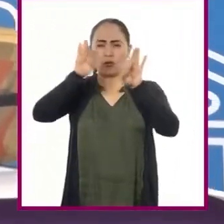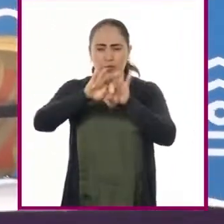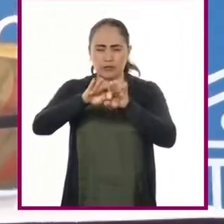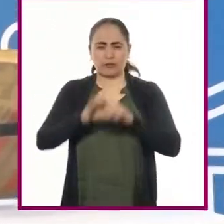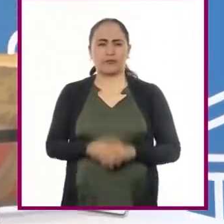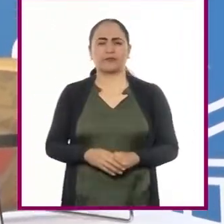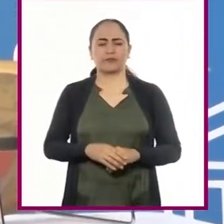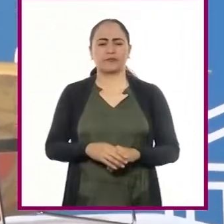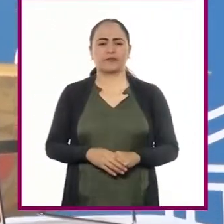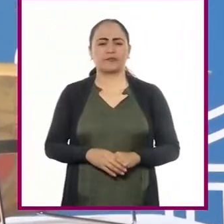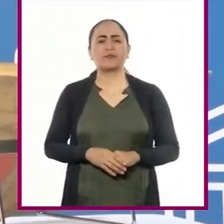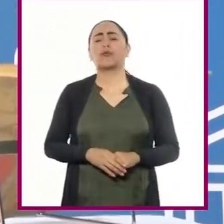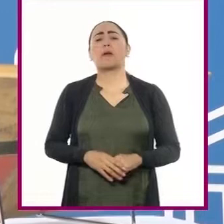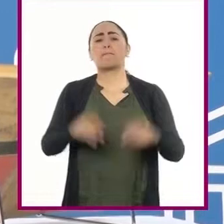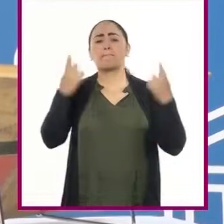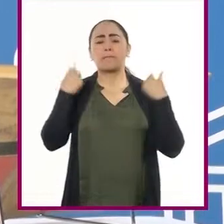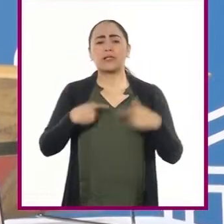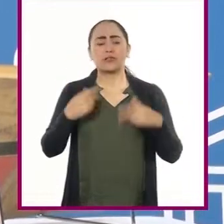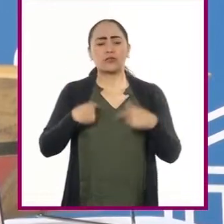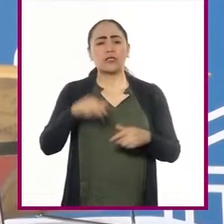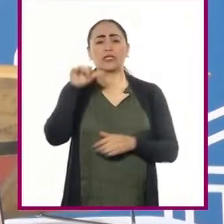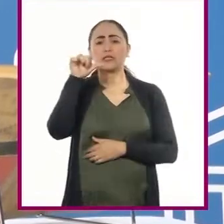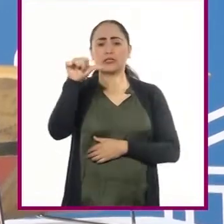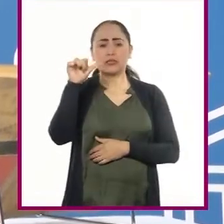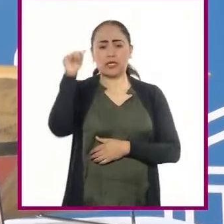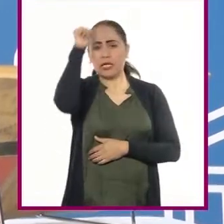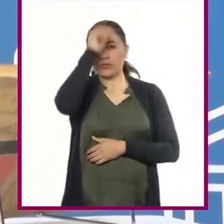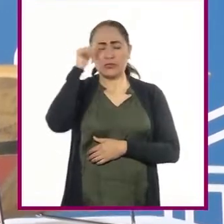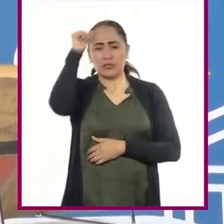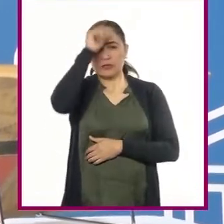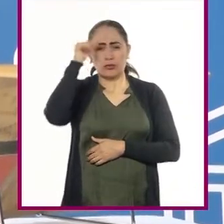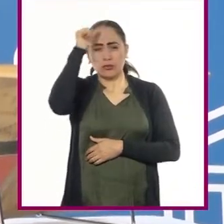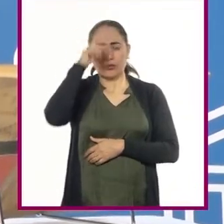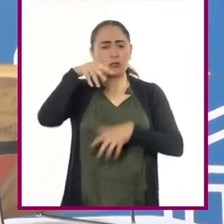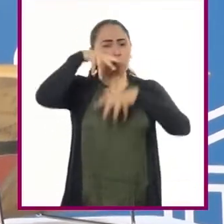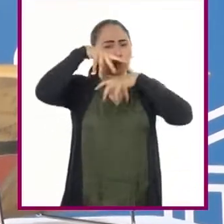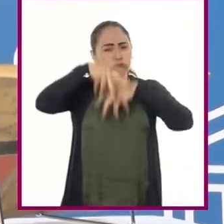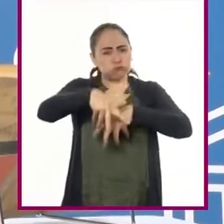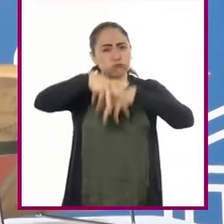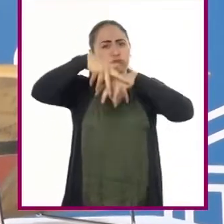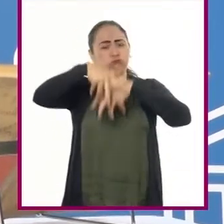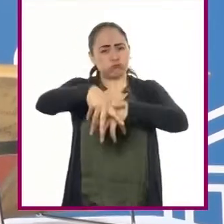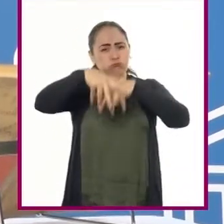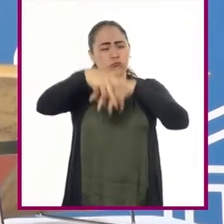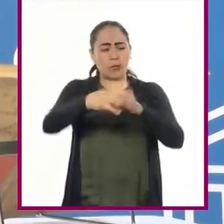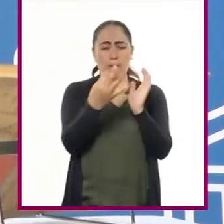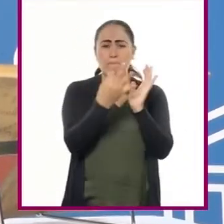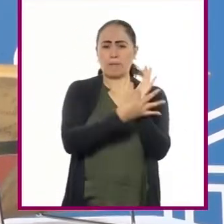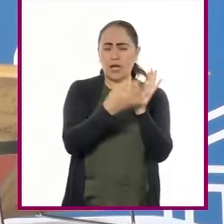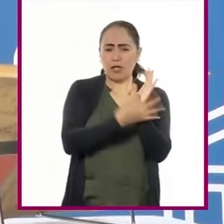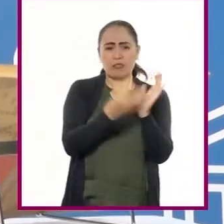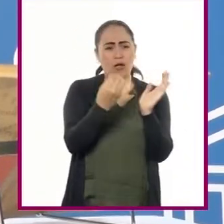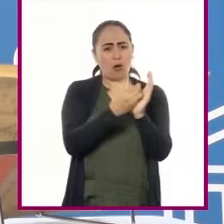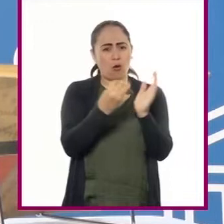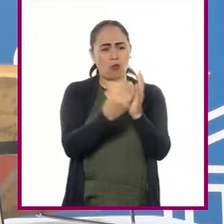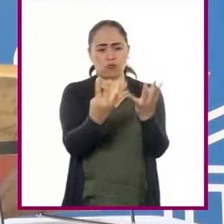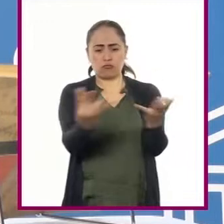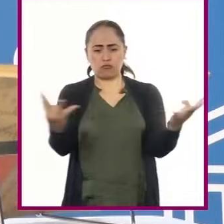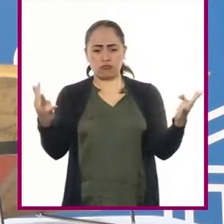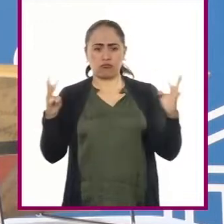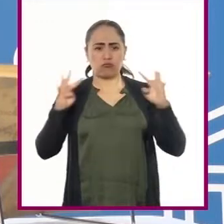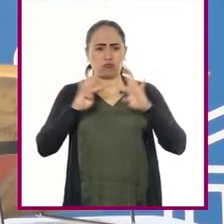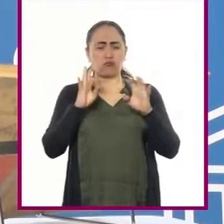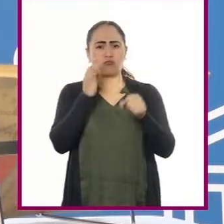palio sostenido por 16 sacerdotes, avanzaba la enorme custodia de plata y oro. Luego venían